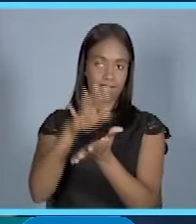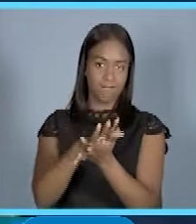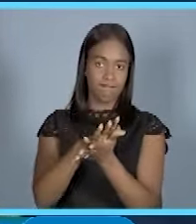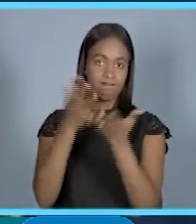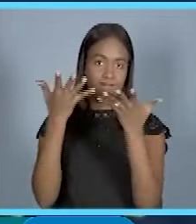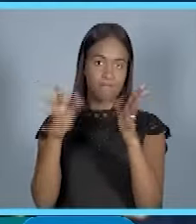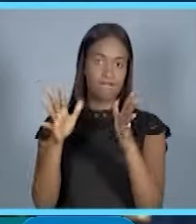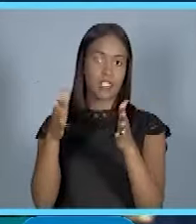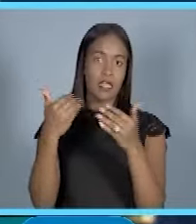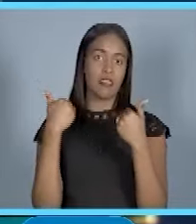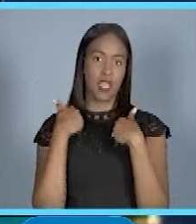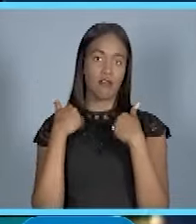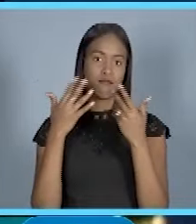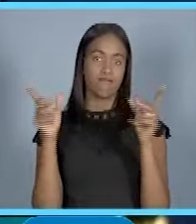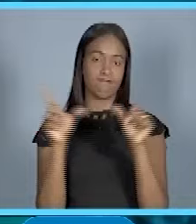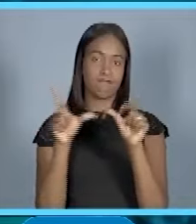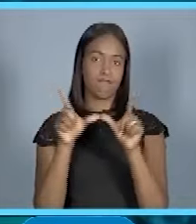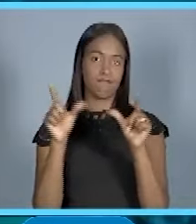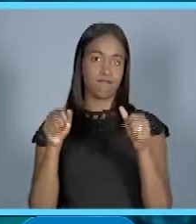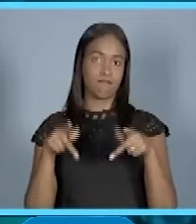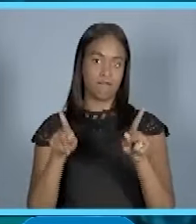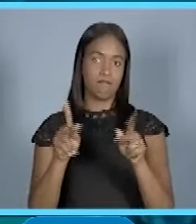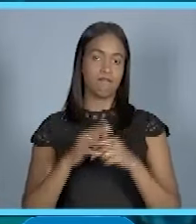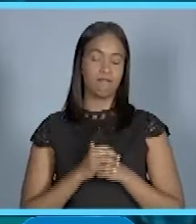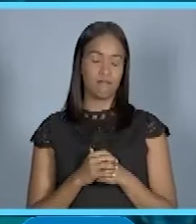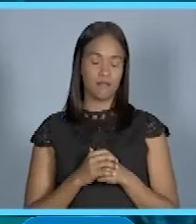y autorizadas.